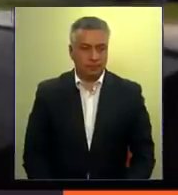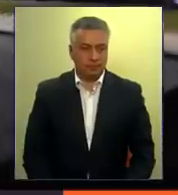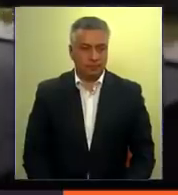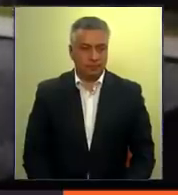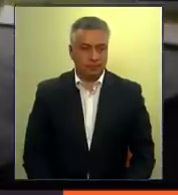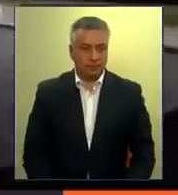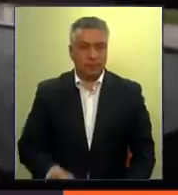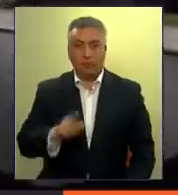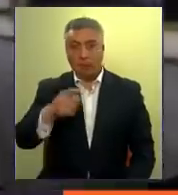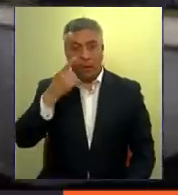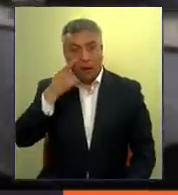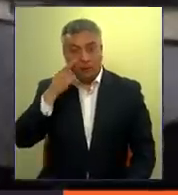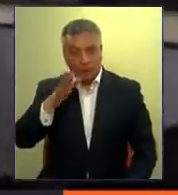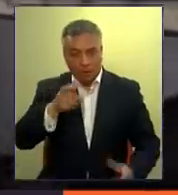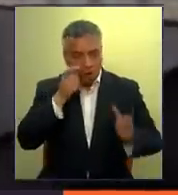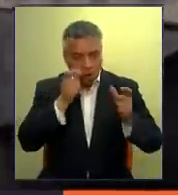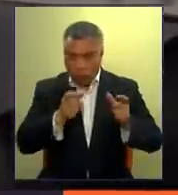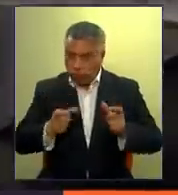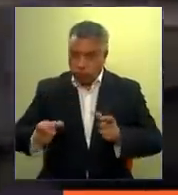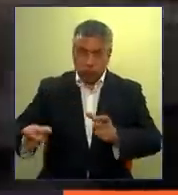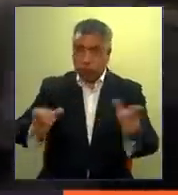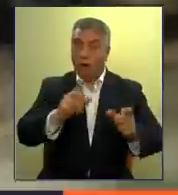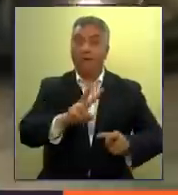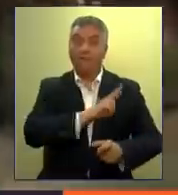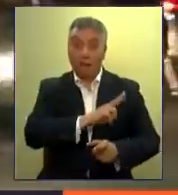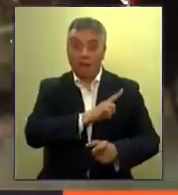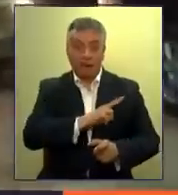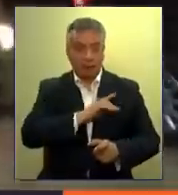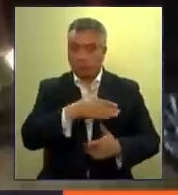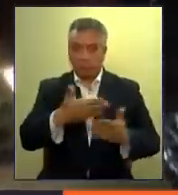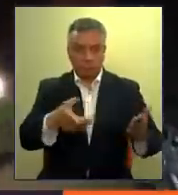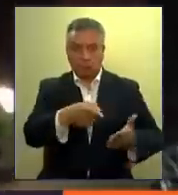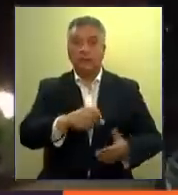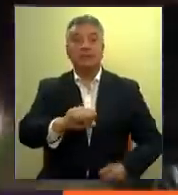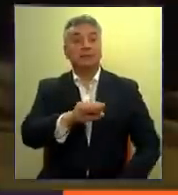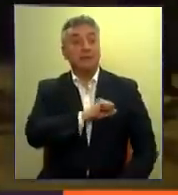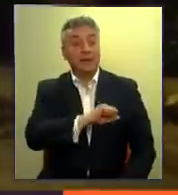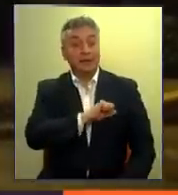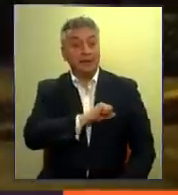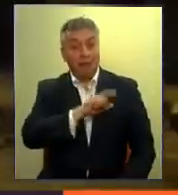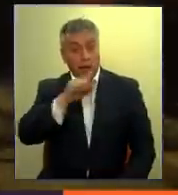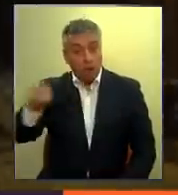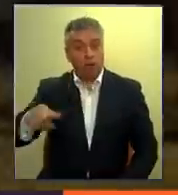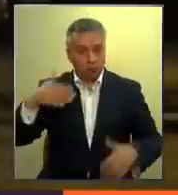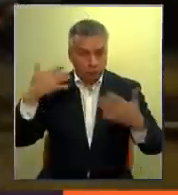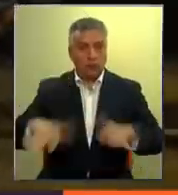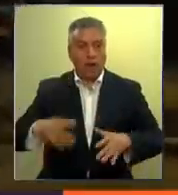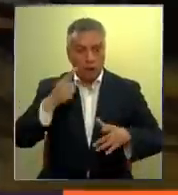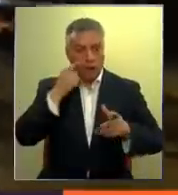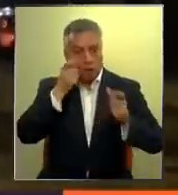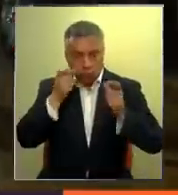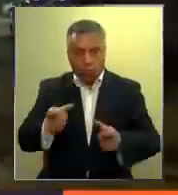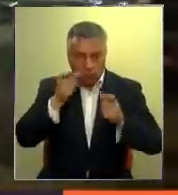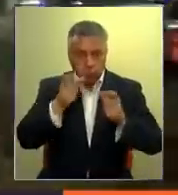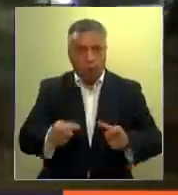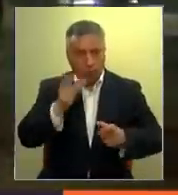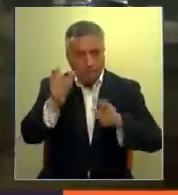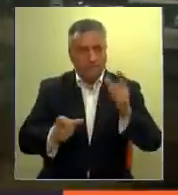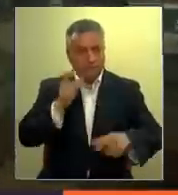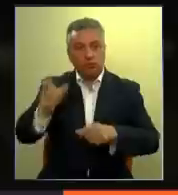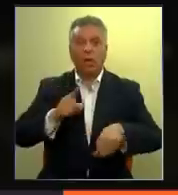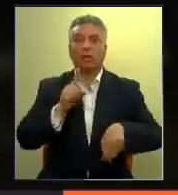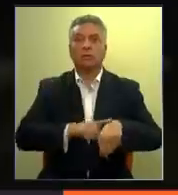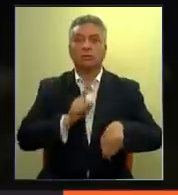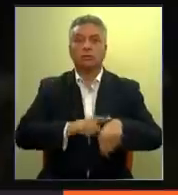Mientras continúa la fiscalización en Valparaíso, en Santiago una patrulla de carabineros lleva ya varios controles a personas que infringieron el toque de